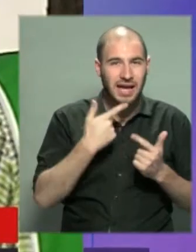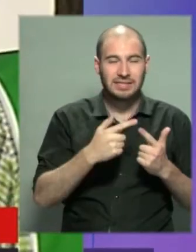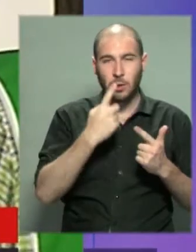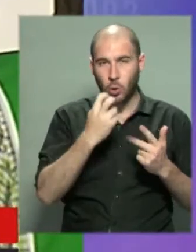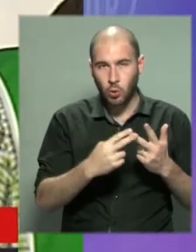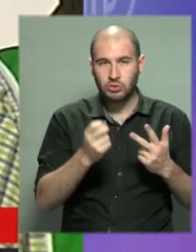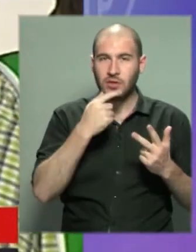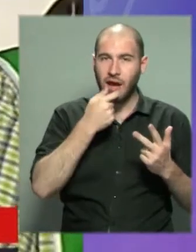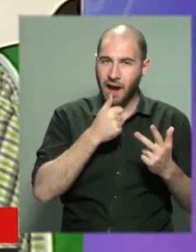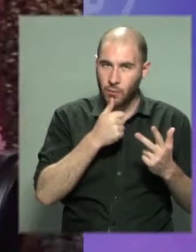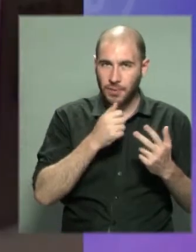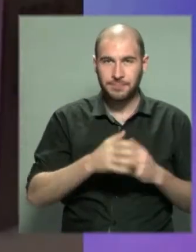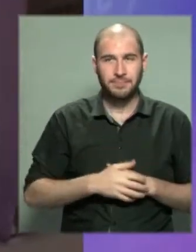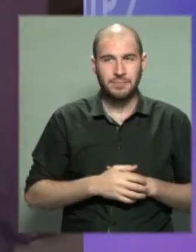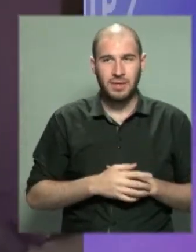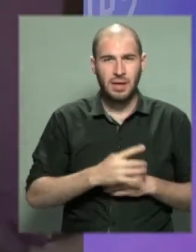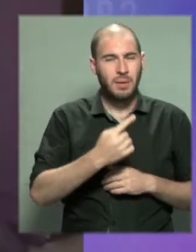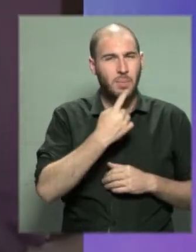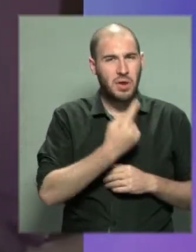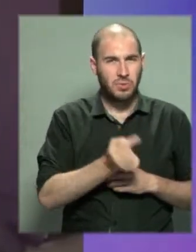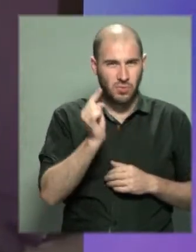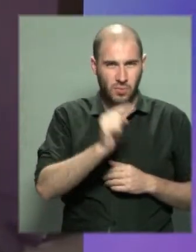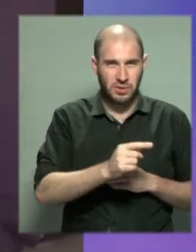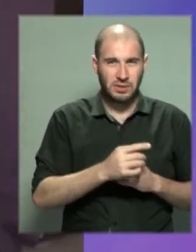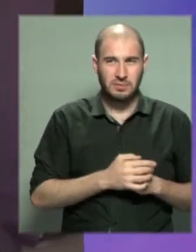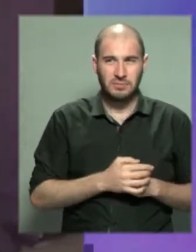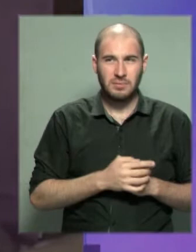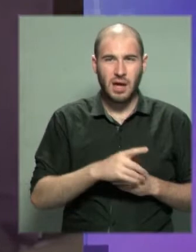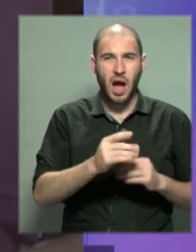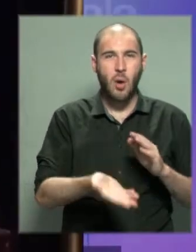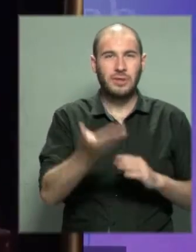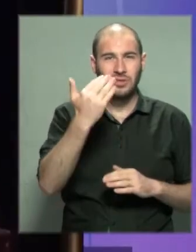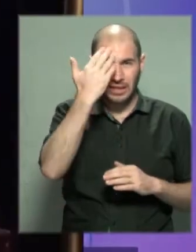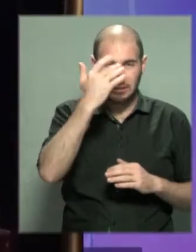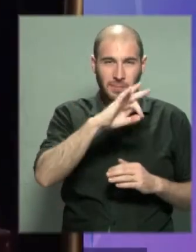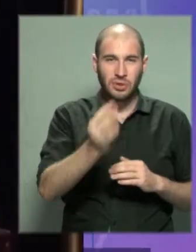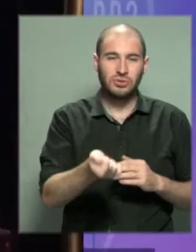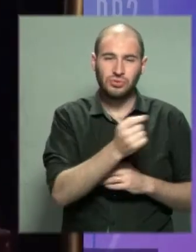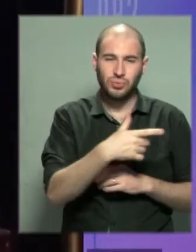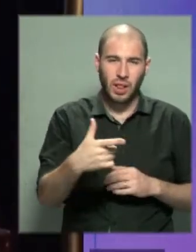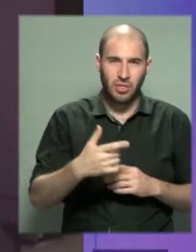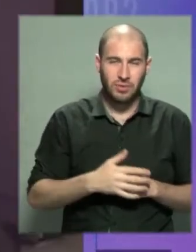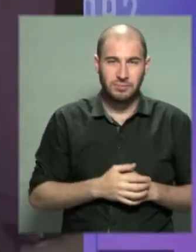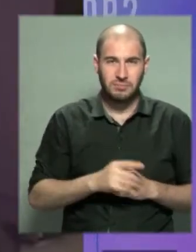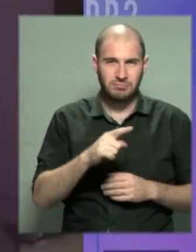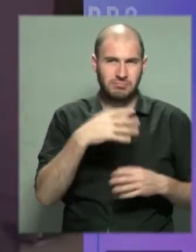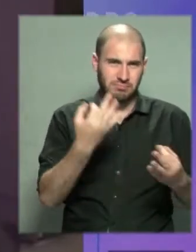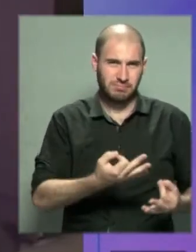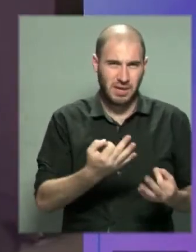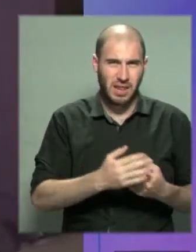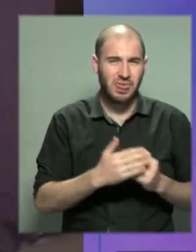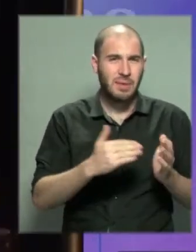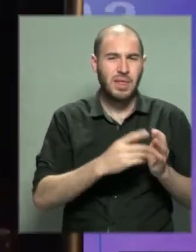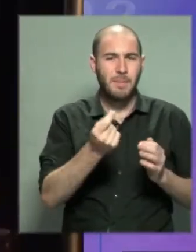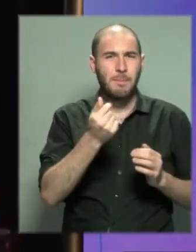luz y el agua. ¿Usted cree que el aumento de 15% del salario está bien, de acuerdo a